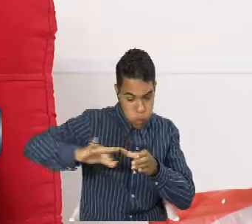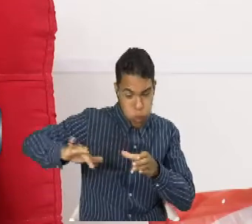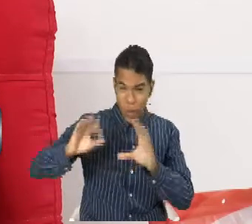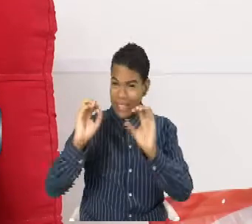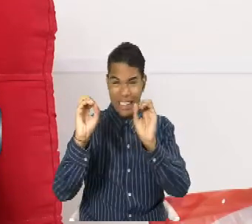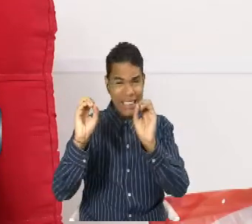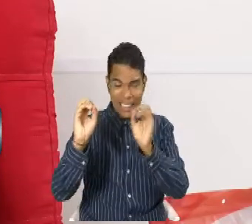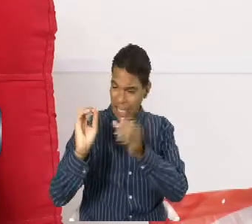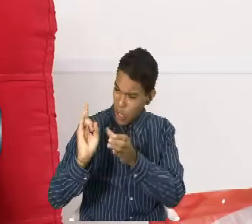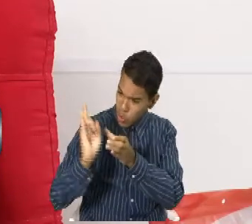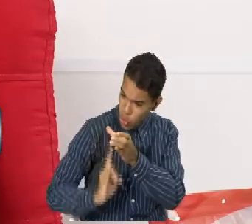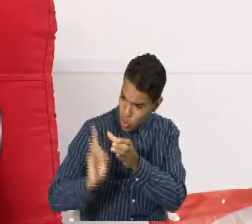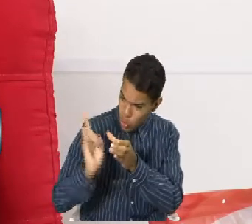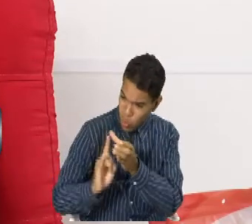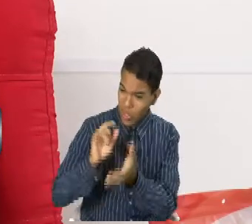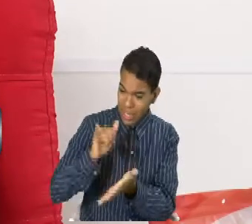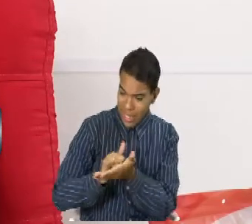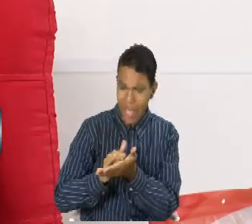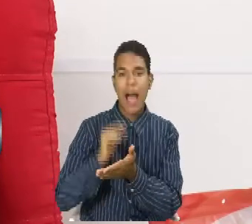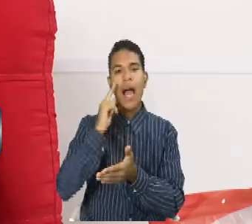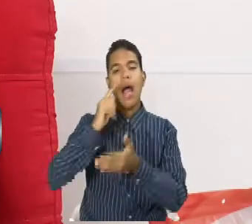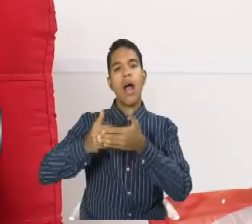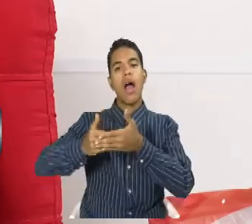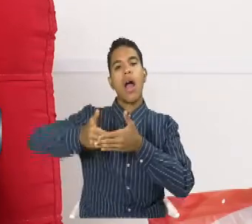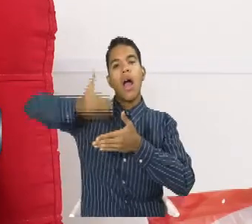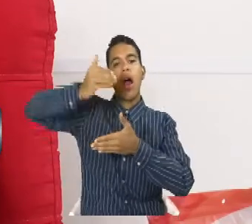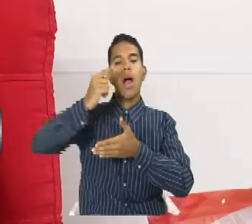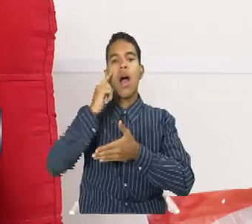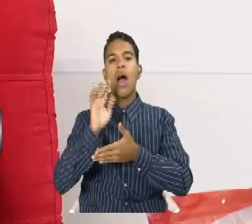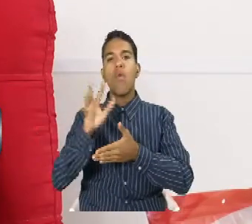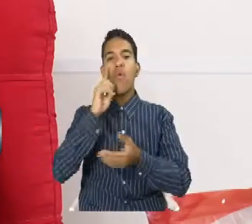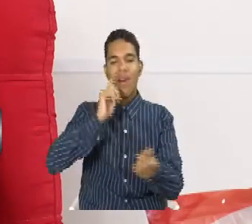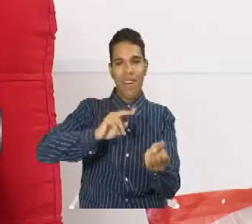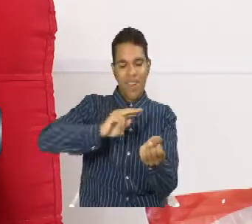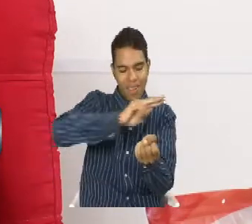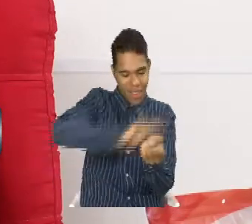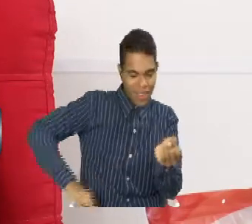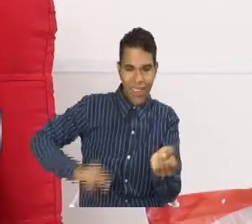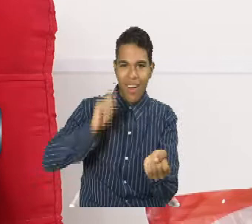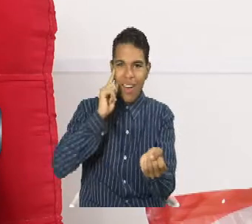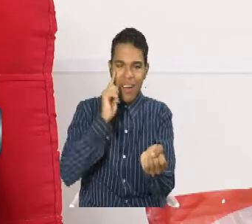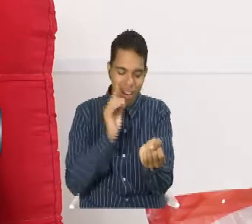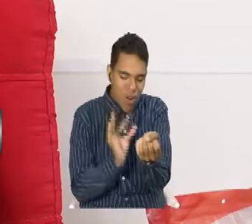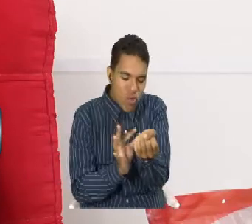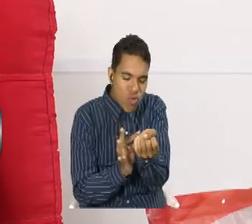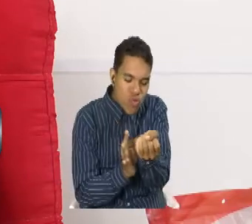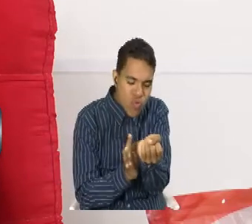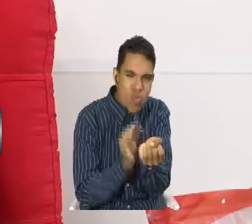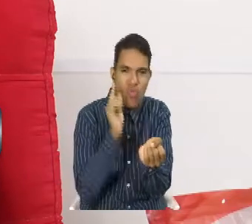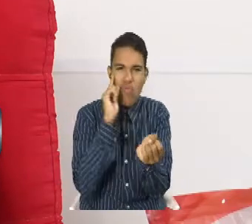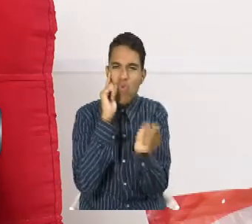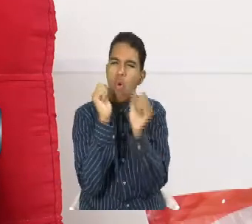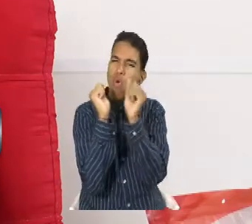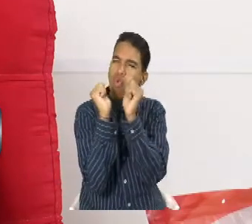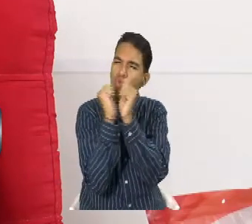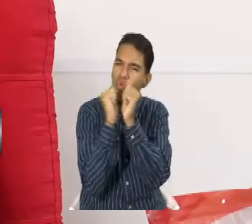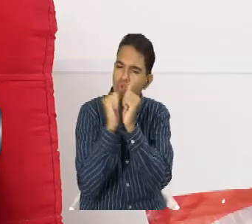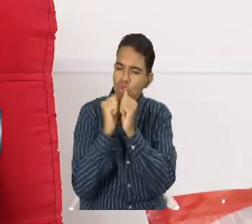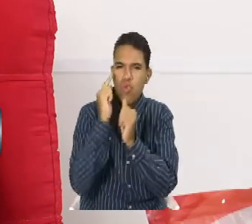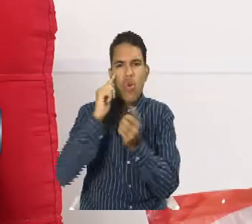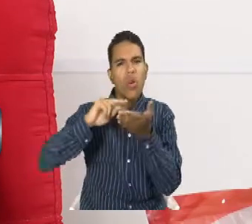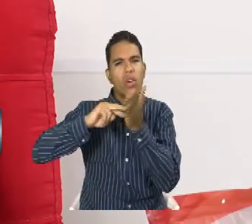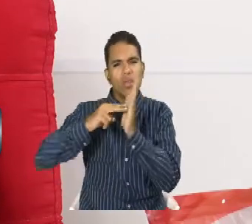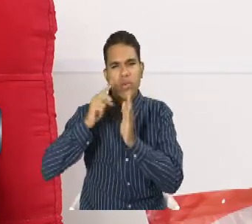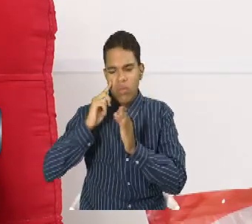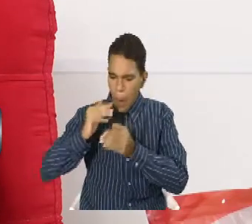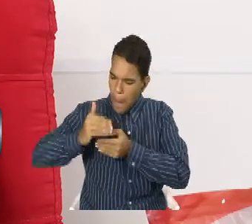y ya empieza ya el proceso de cicatrización y empiezan como a aparecer endurecimientos en el área. Entonces, este segundo